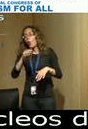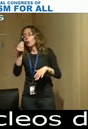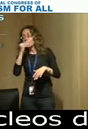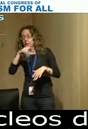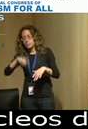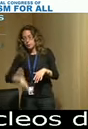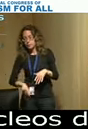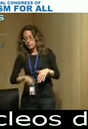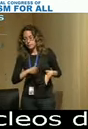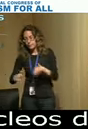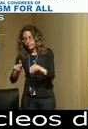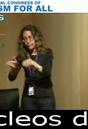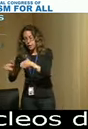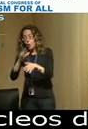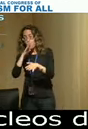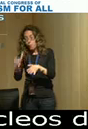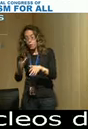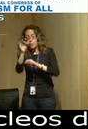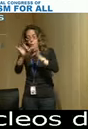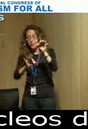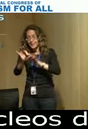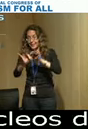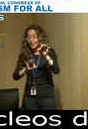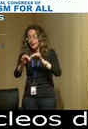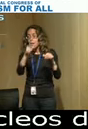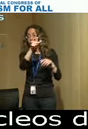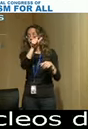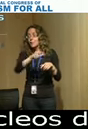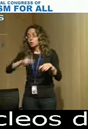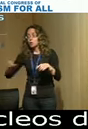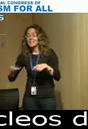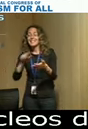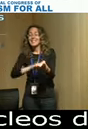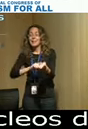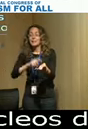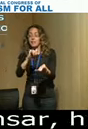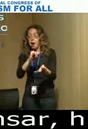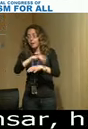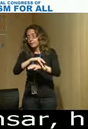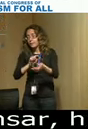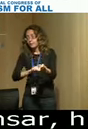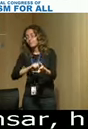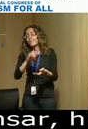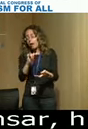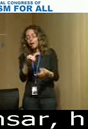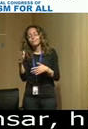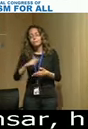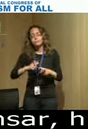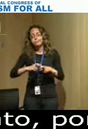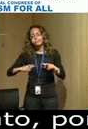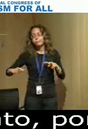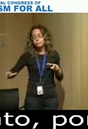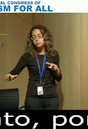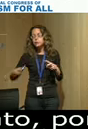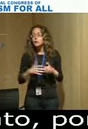porque el porcentaje de población también con diabetes, por ejemplo, en España es muy elevado, ¿no? Entonces, bueno, yo como conclusión